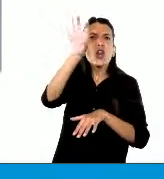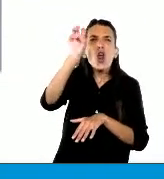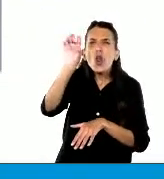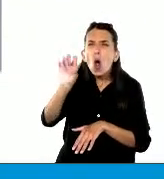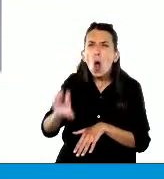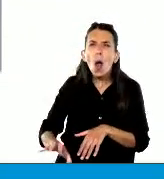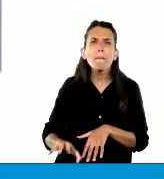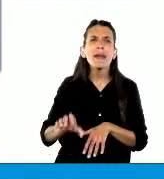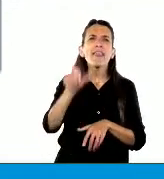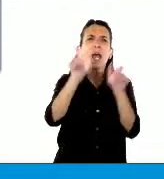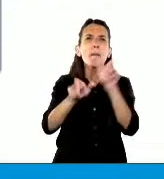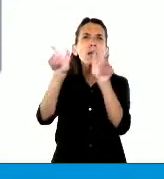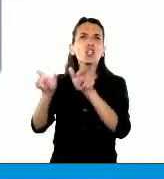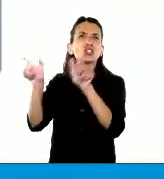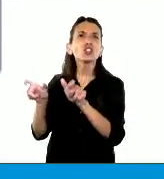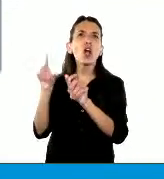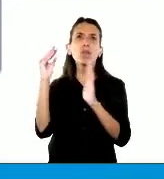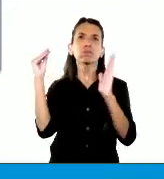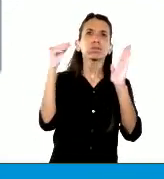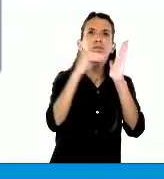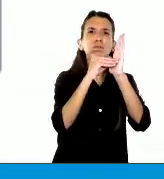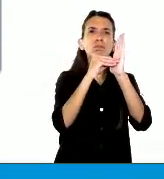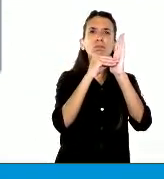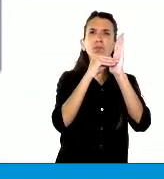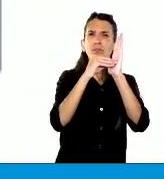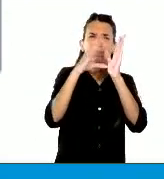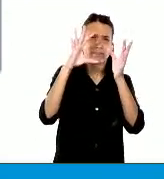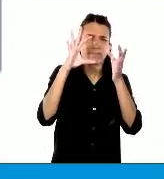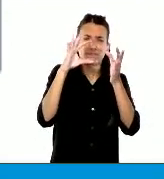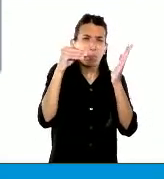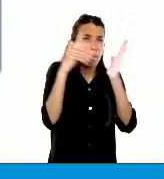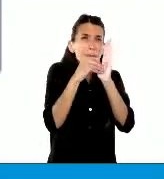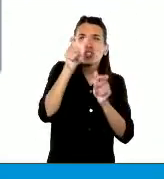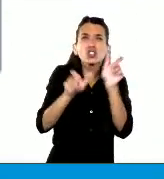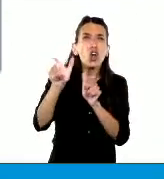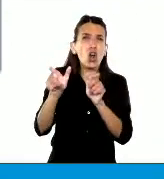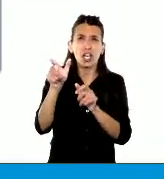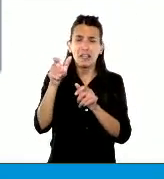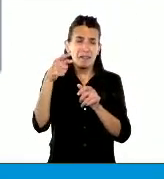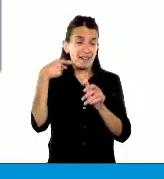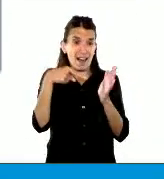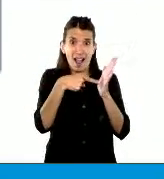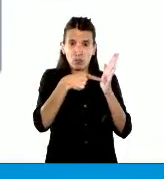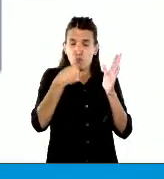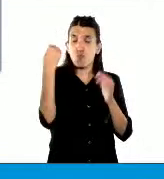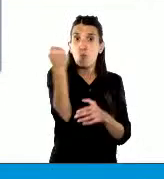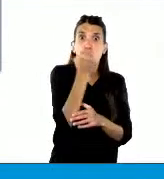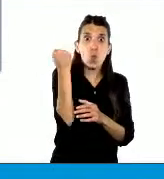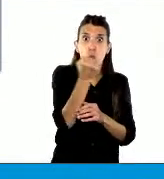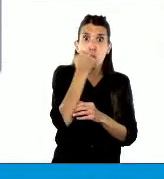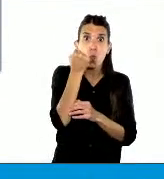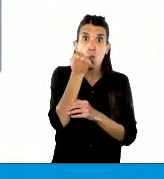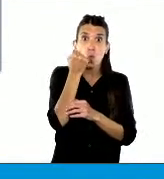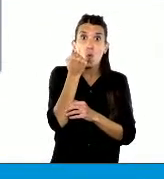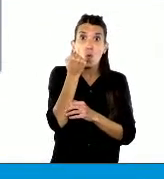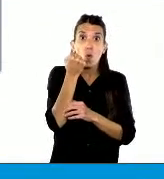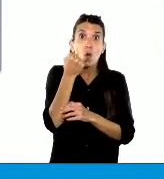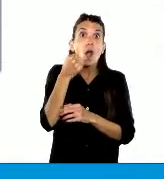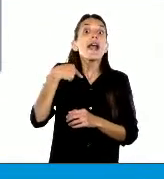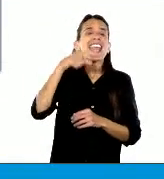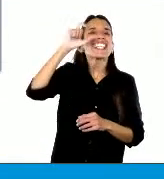personas, entre ellas una personalidad intachable para muchos de nosotros como es Estela de